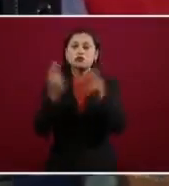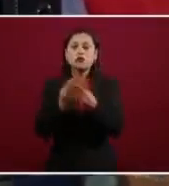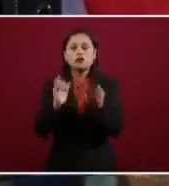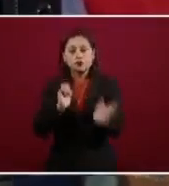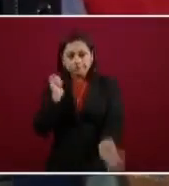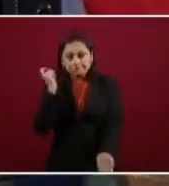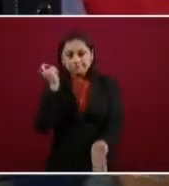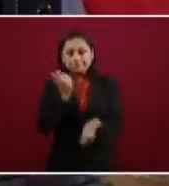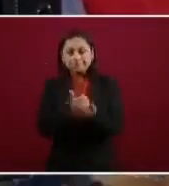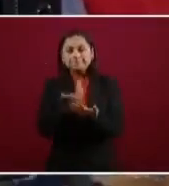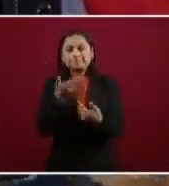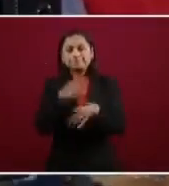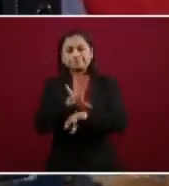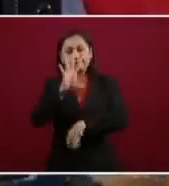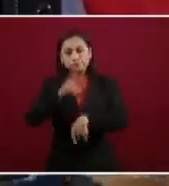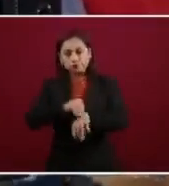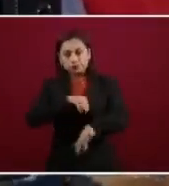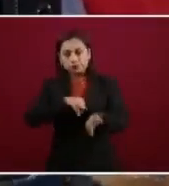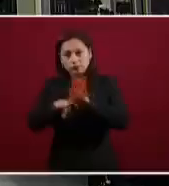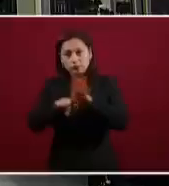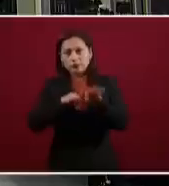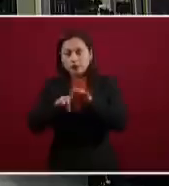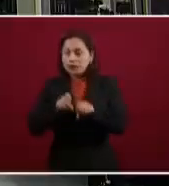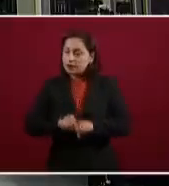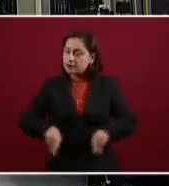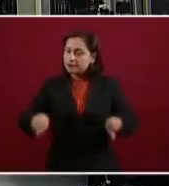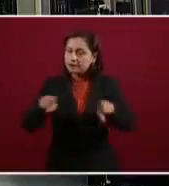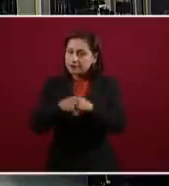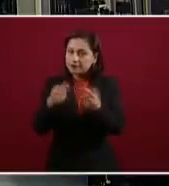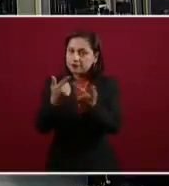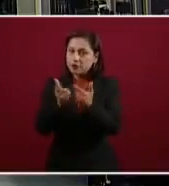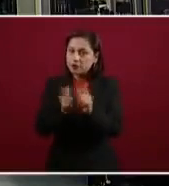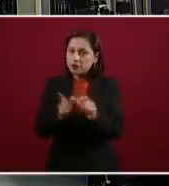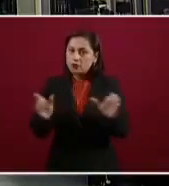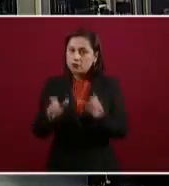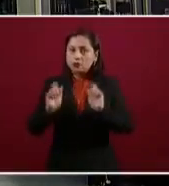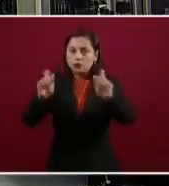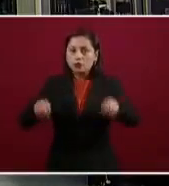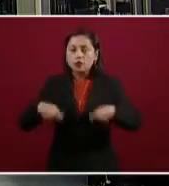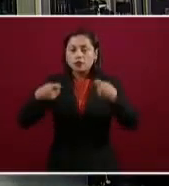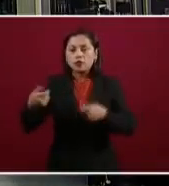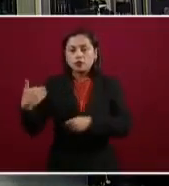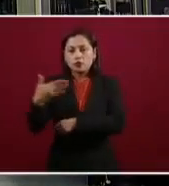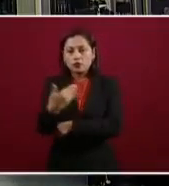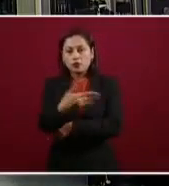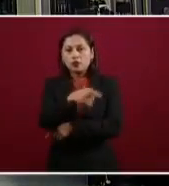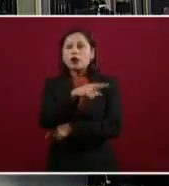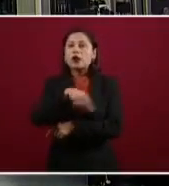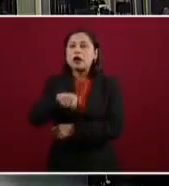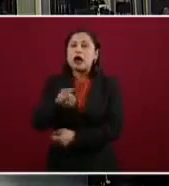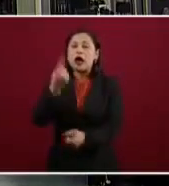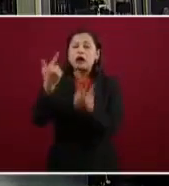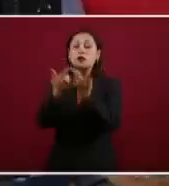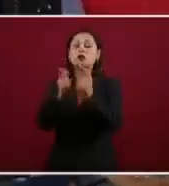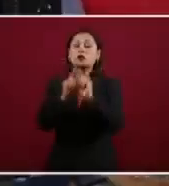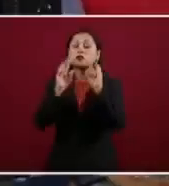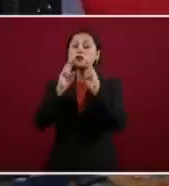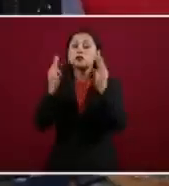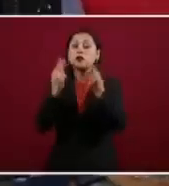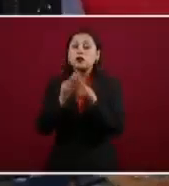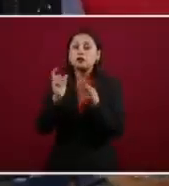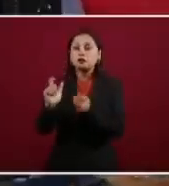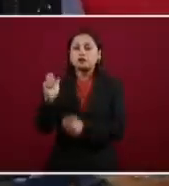establecimientos también se aplica para los pescadores y es el derecho de cobro de mar por parte del crimen organizado